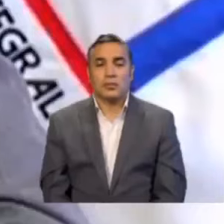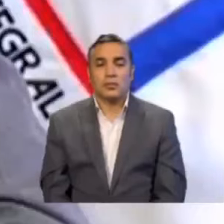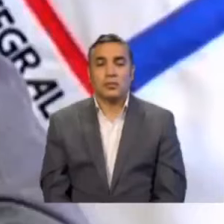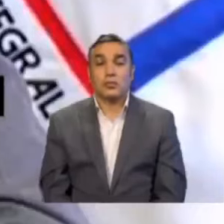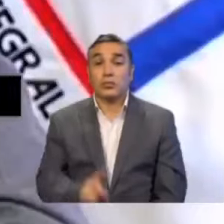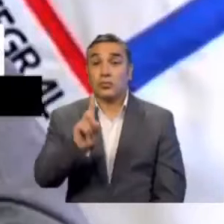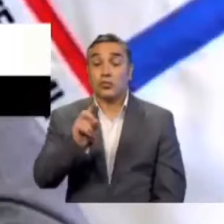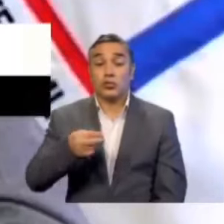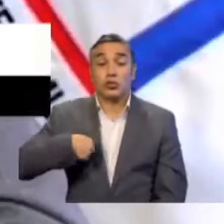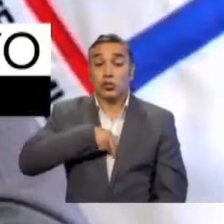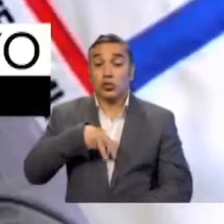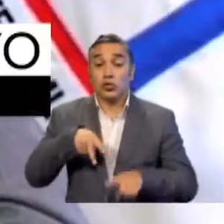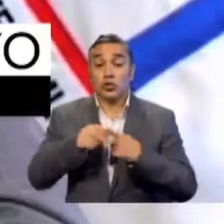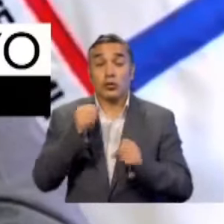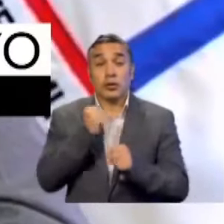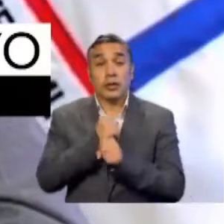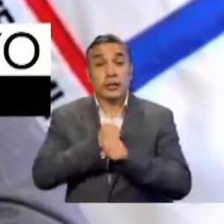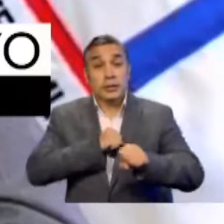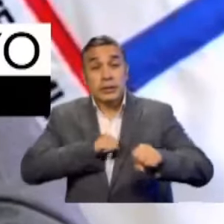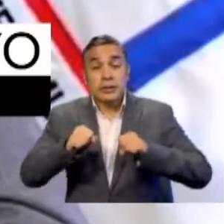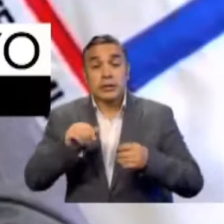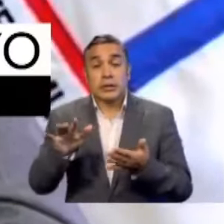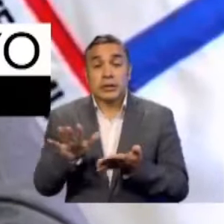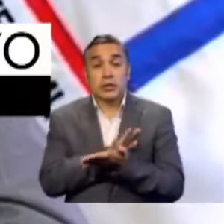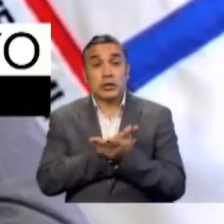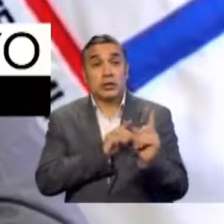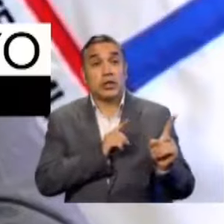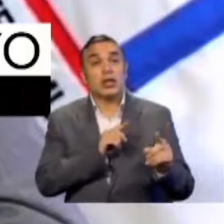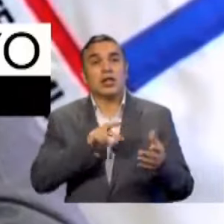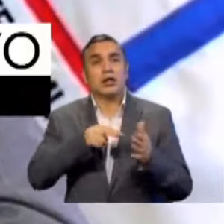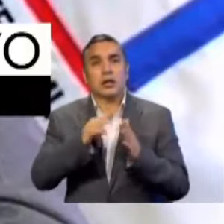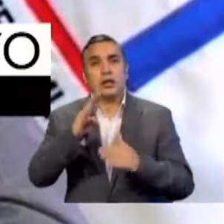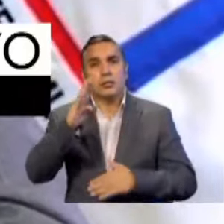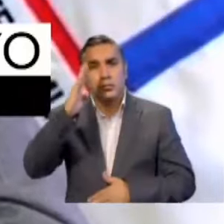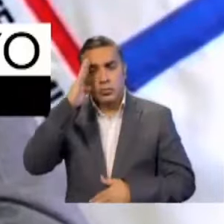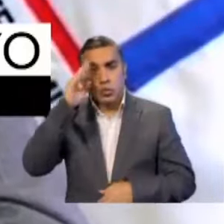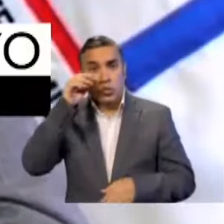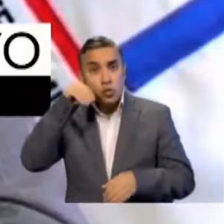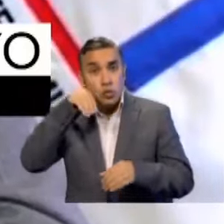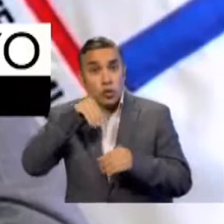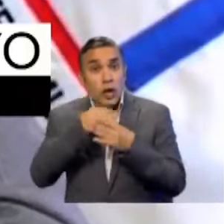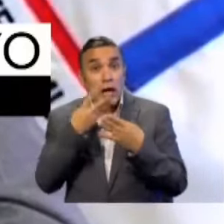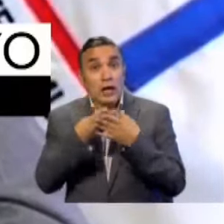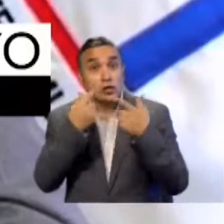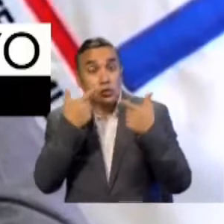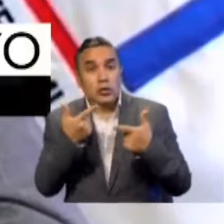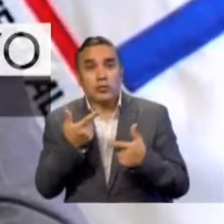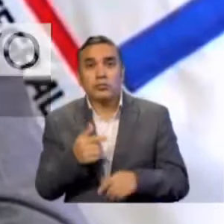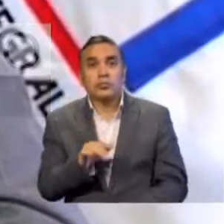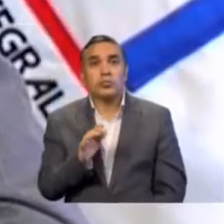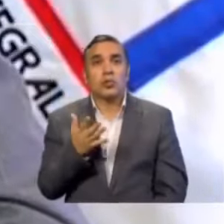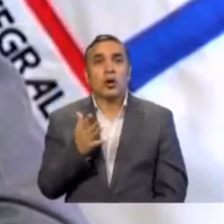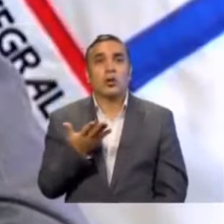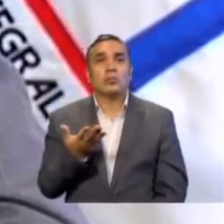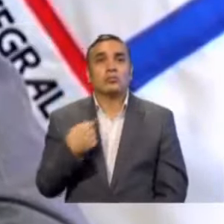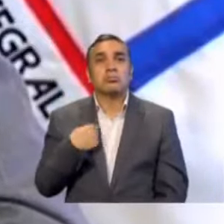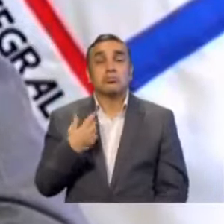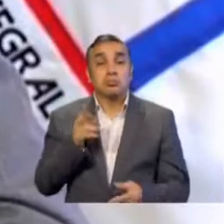Cuando nosotros iniciamos nuestra gestión, la escuela de guías penitenciarios ya no existía.